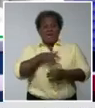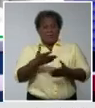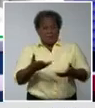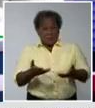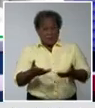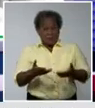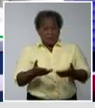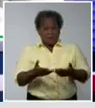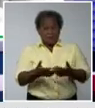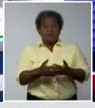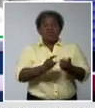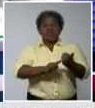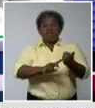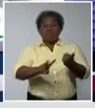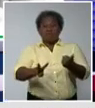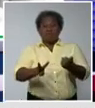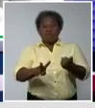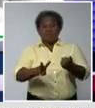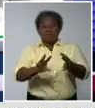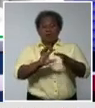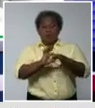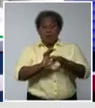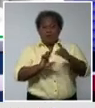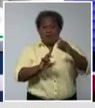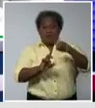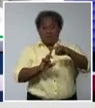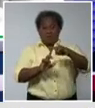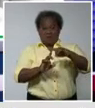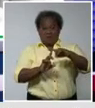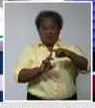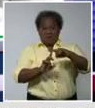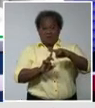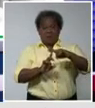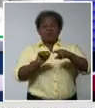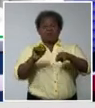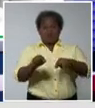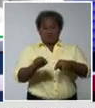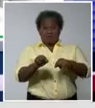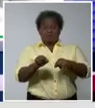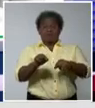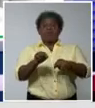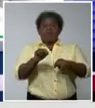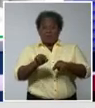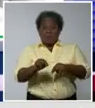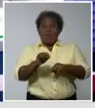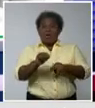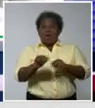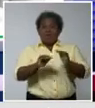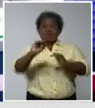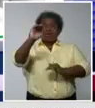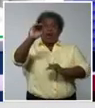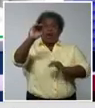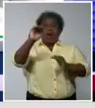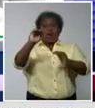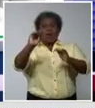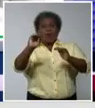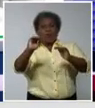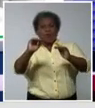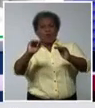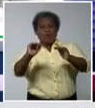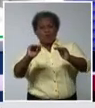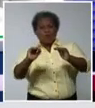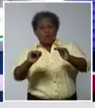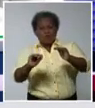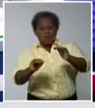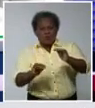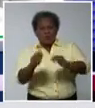la provincia de Guantánamo, que a pesar de estar en un nivel alto, lo ha ido bajando en los últimos días el nivel de contagio,